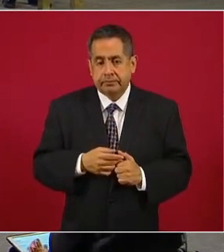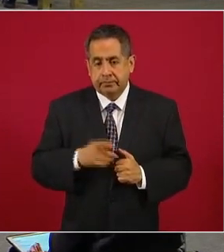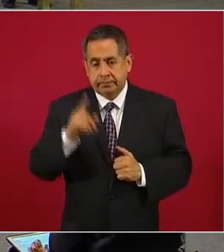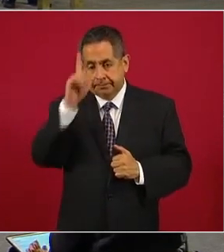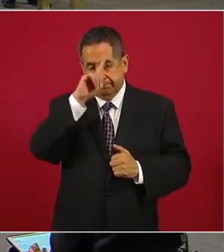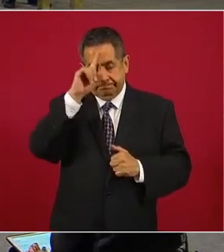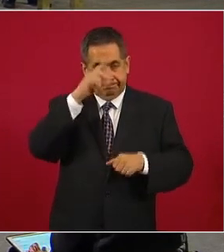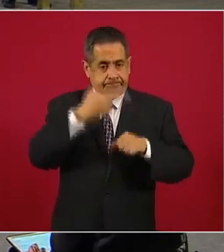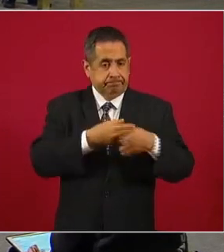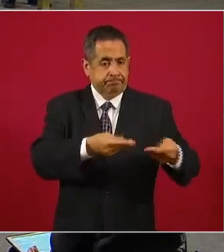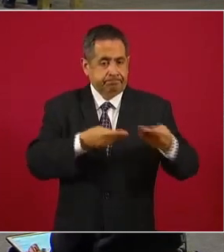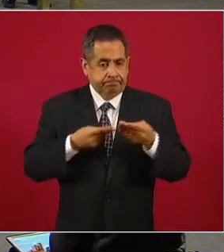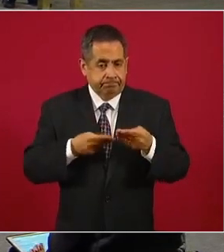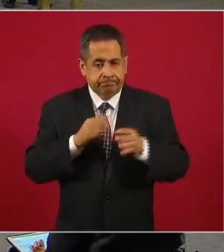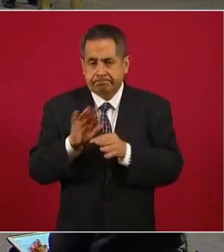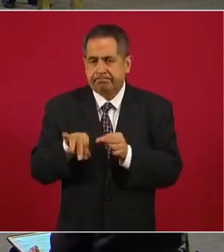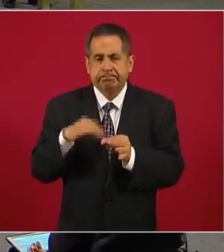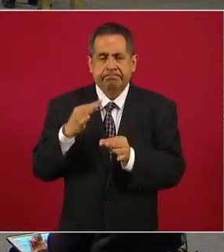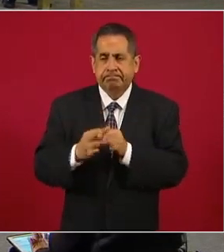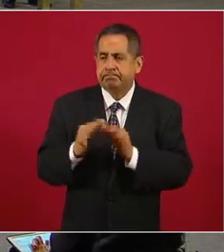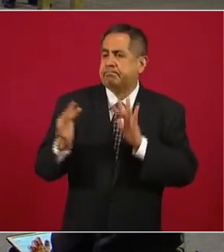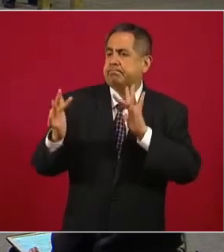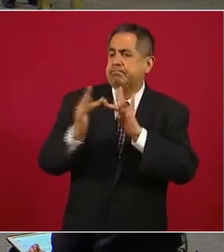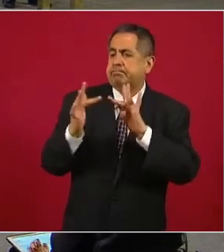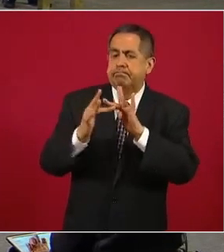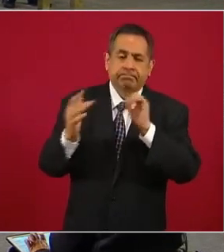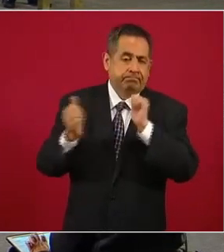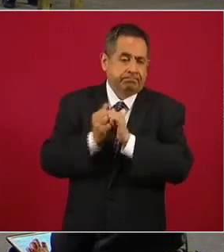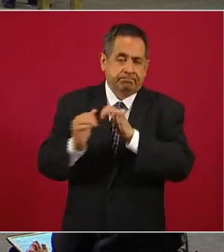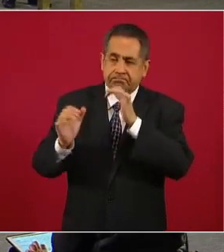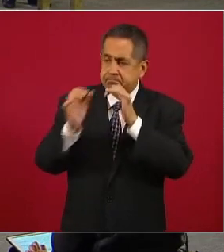consejero jurídico, que ya estableció comunicación